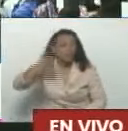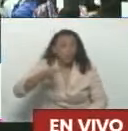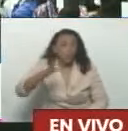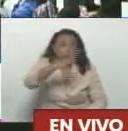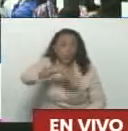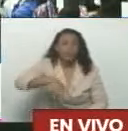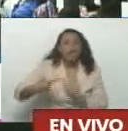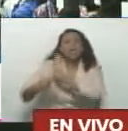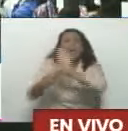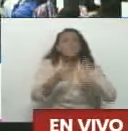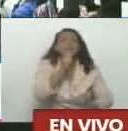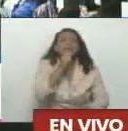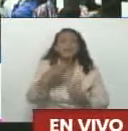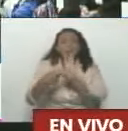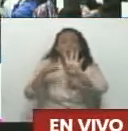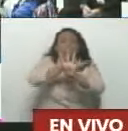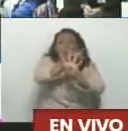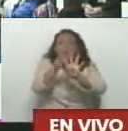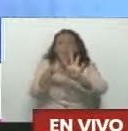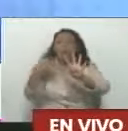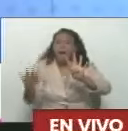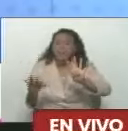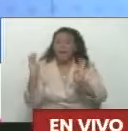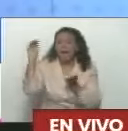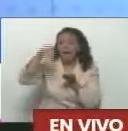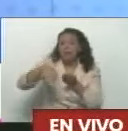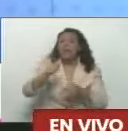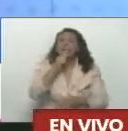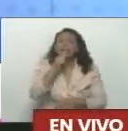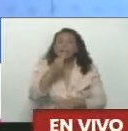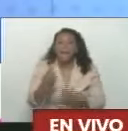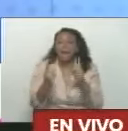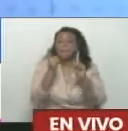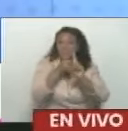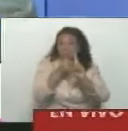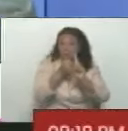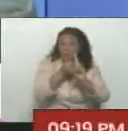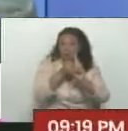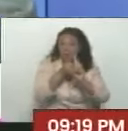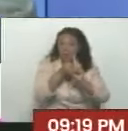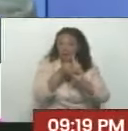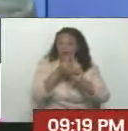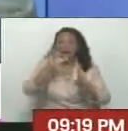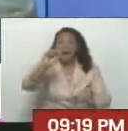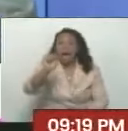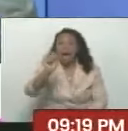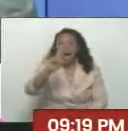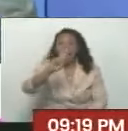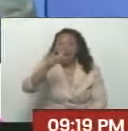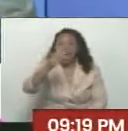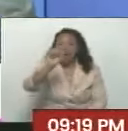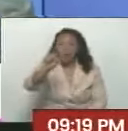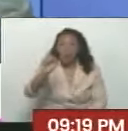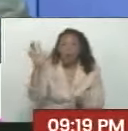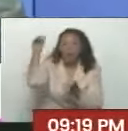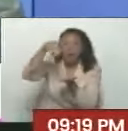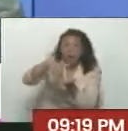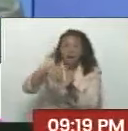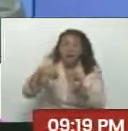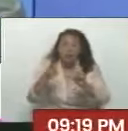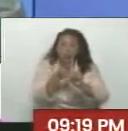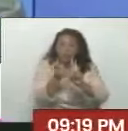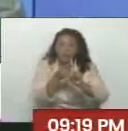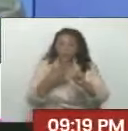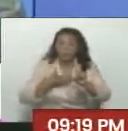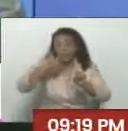vamos a presentar primero de estos cuatro cofradías que vienen? Bueno, la primera cofradía... Pacheco, cinco cofradías. Sí, la primera cofradía que tenemos